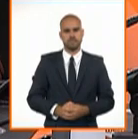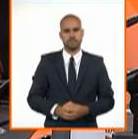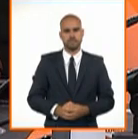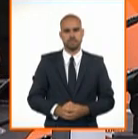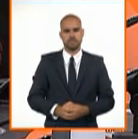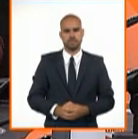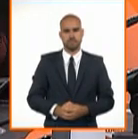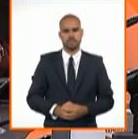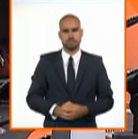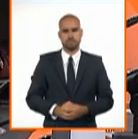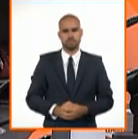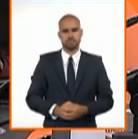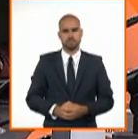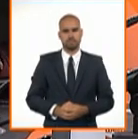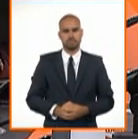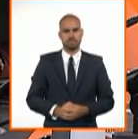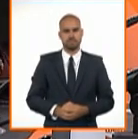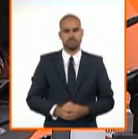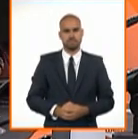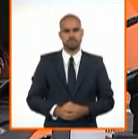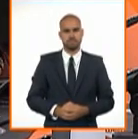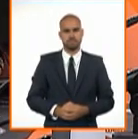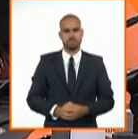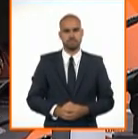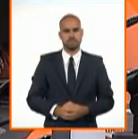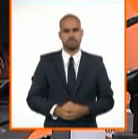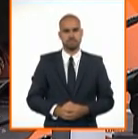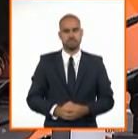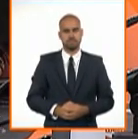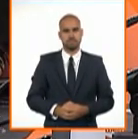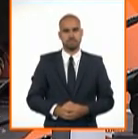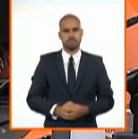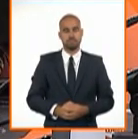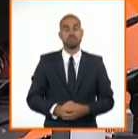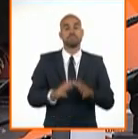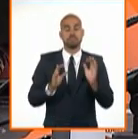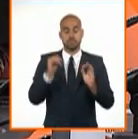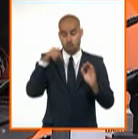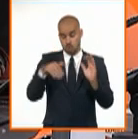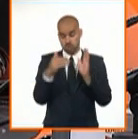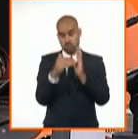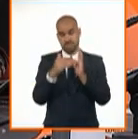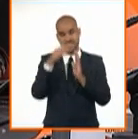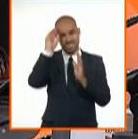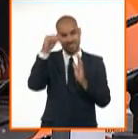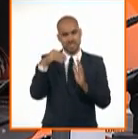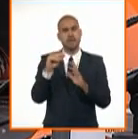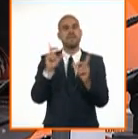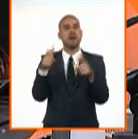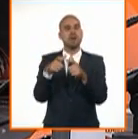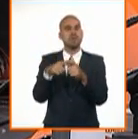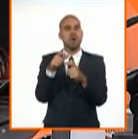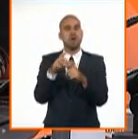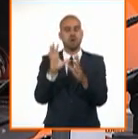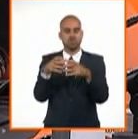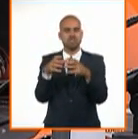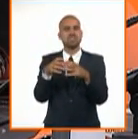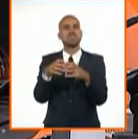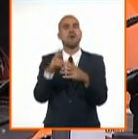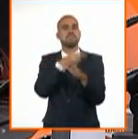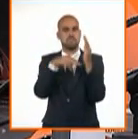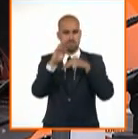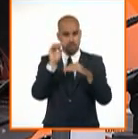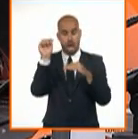pero eran elementos que brindaba a esta tarde la reunión del consejo de ministros el primer secretario del partido y presidente